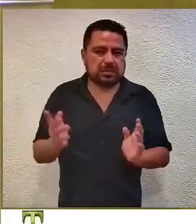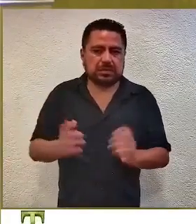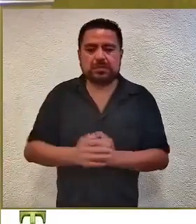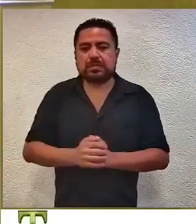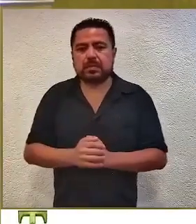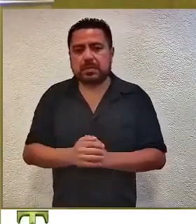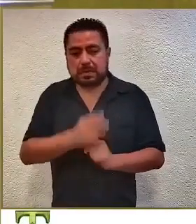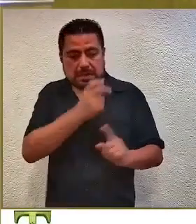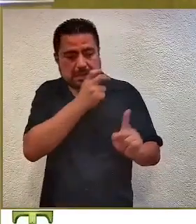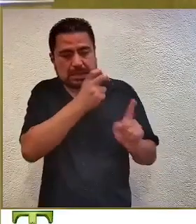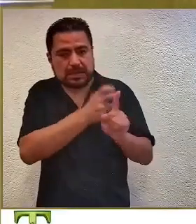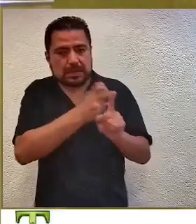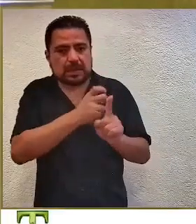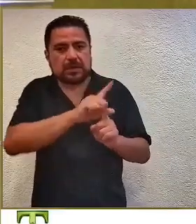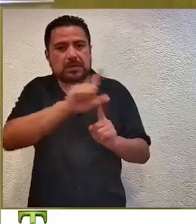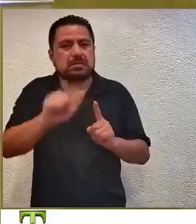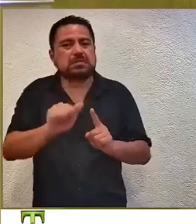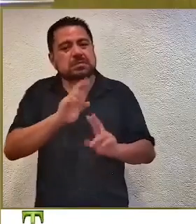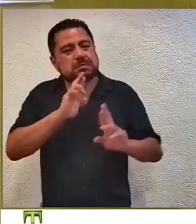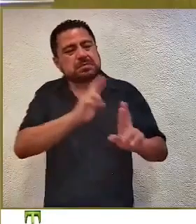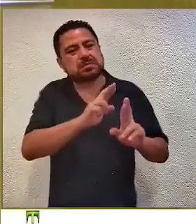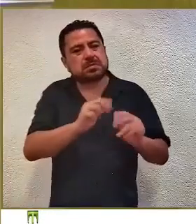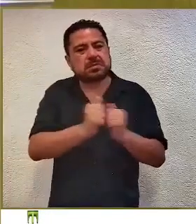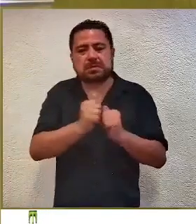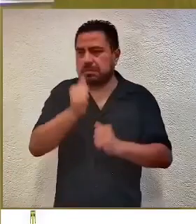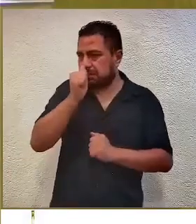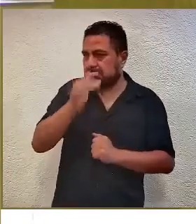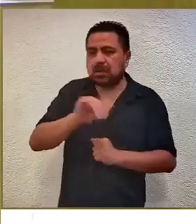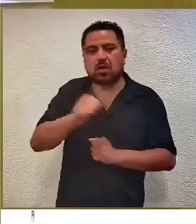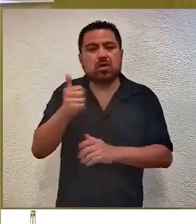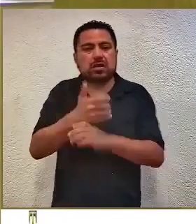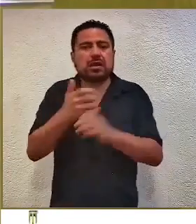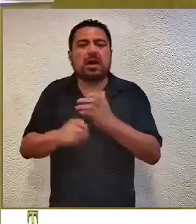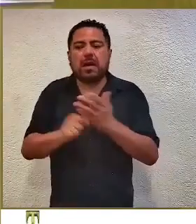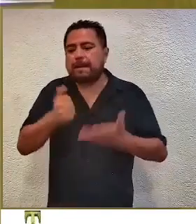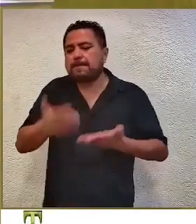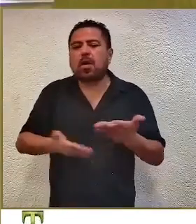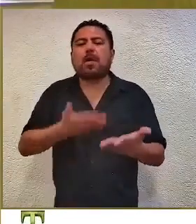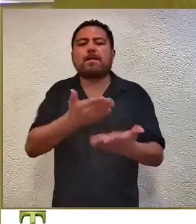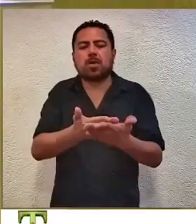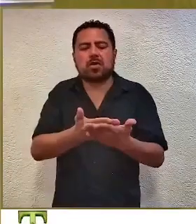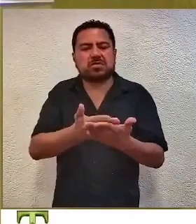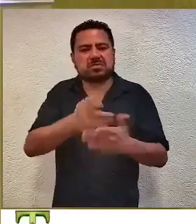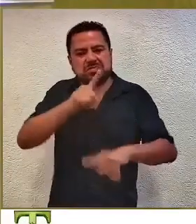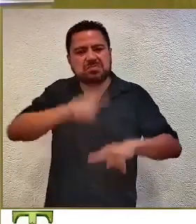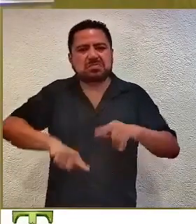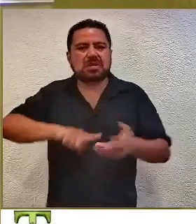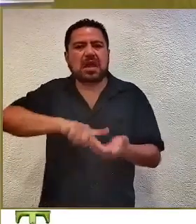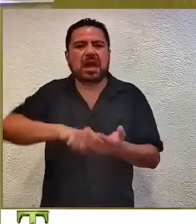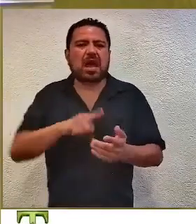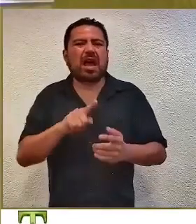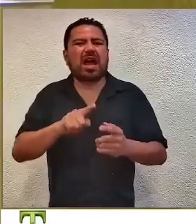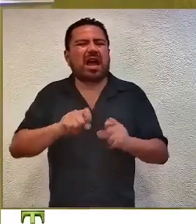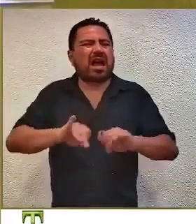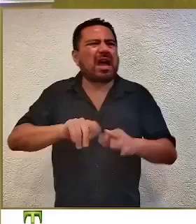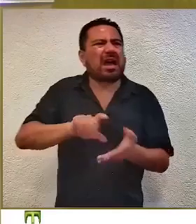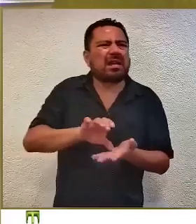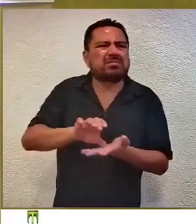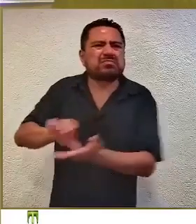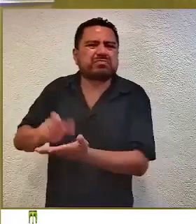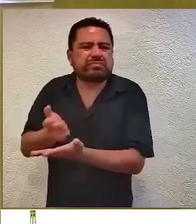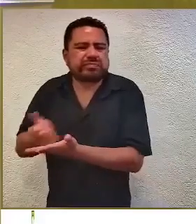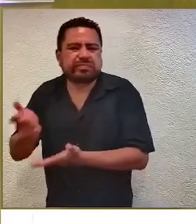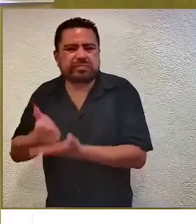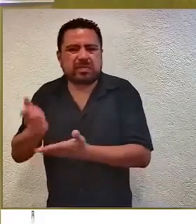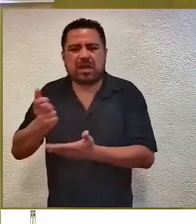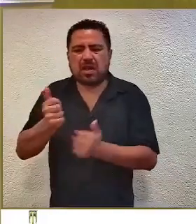De ahí que resulte fundado su reclamo. Por otra parte, se propone declarar infundado el agravio relativo a la omisión de pago de remuneración relativa a